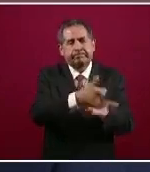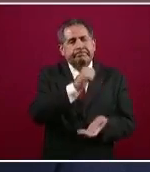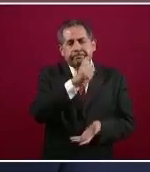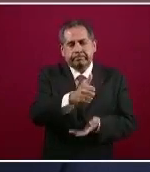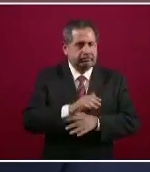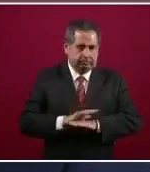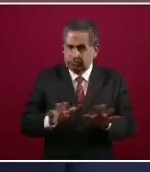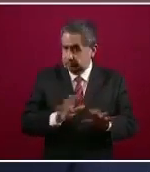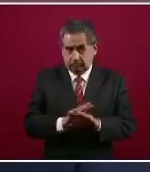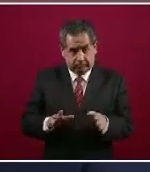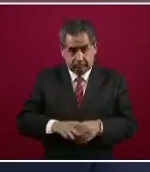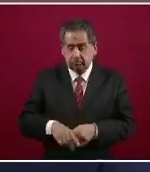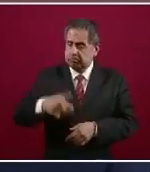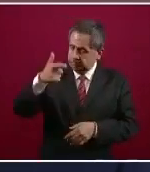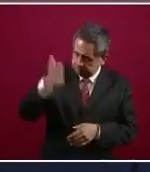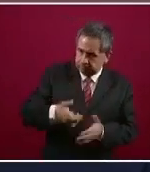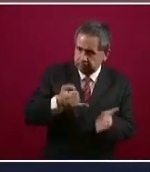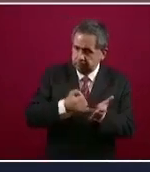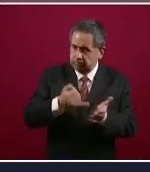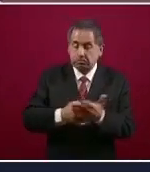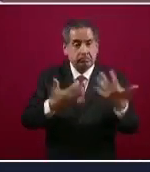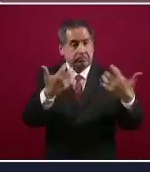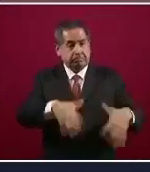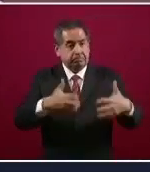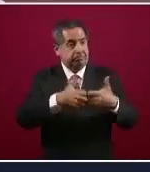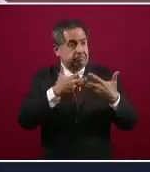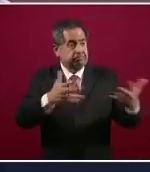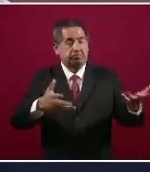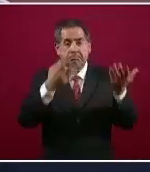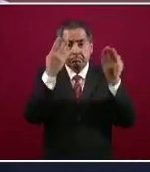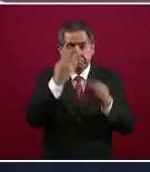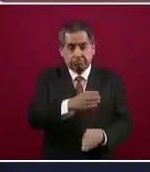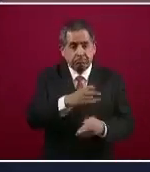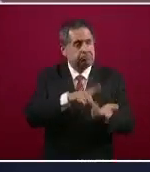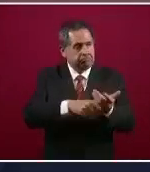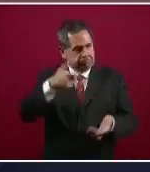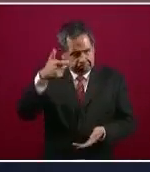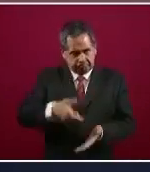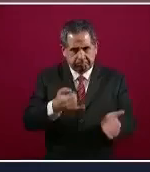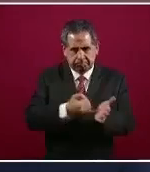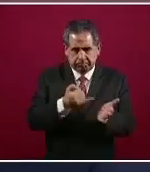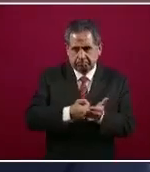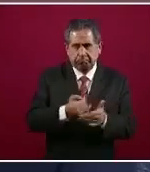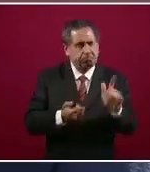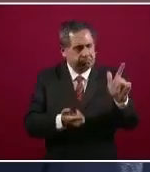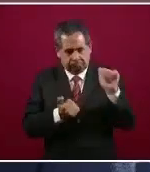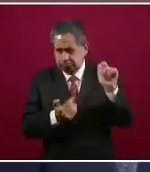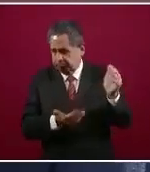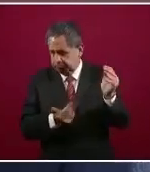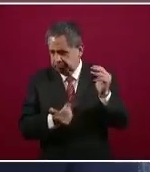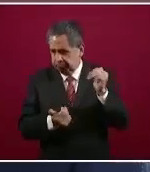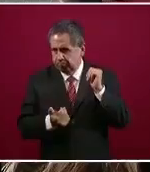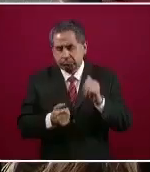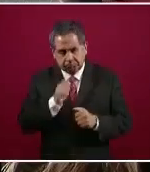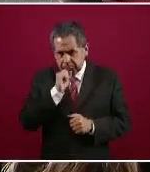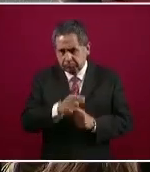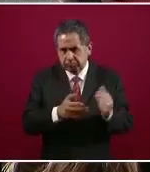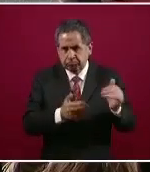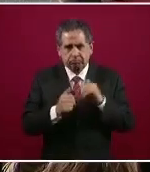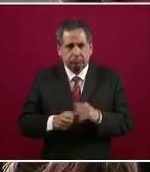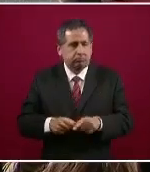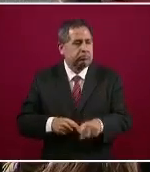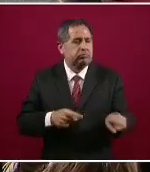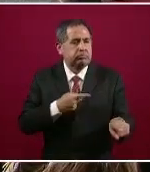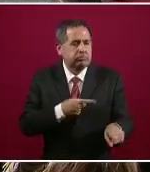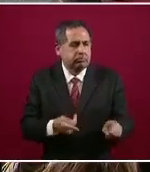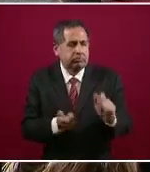impuestos a grandes empresas, a bancos, y vamos a estarle cobrando impuesto a los